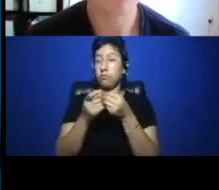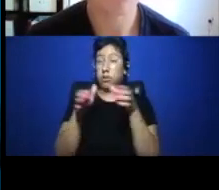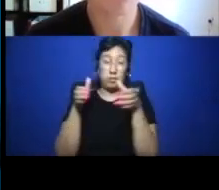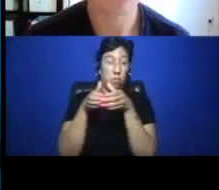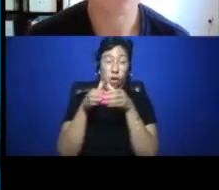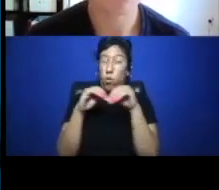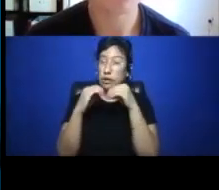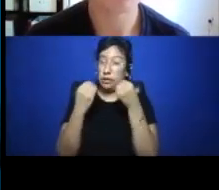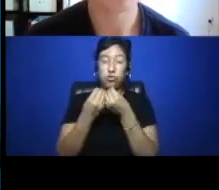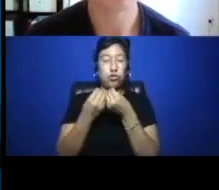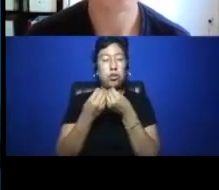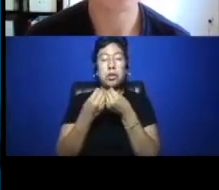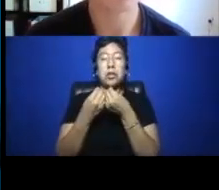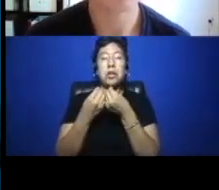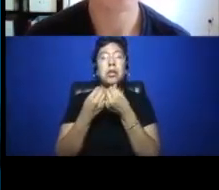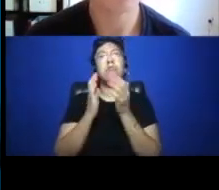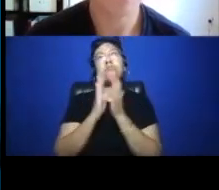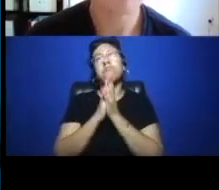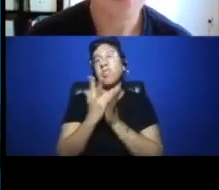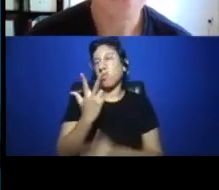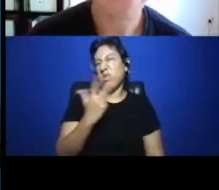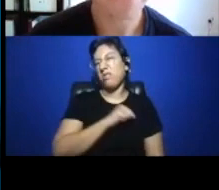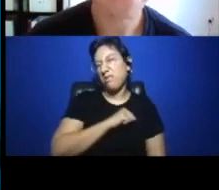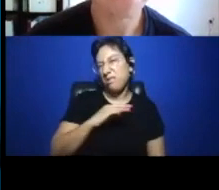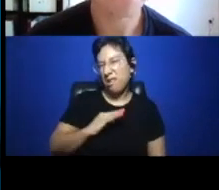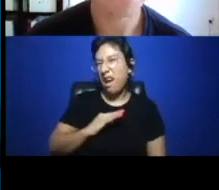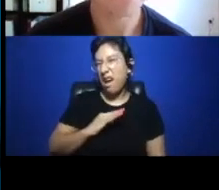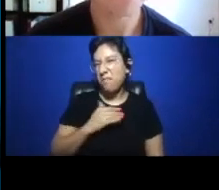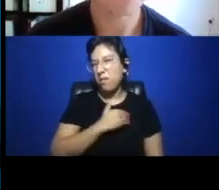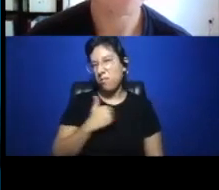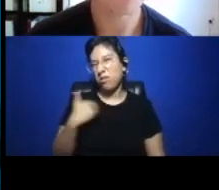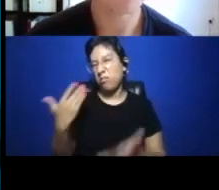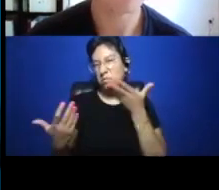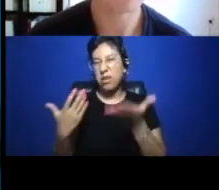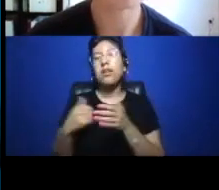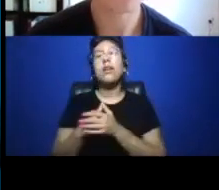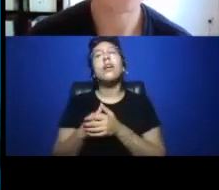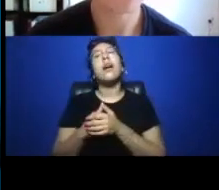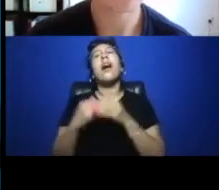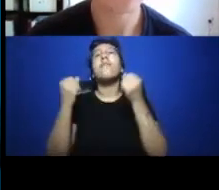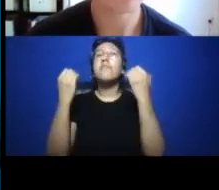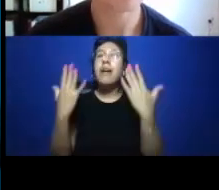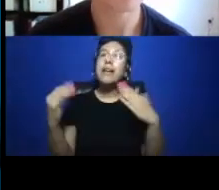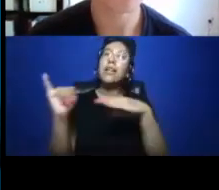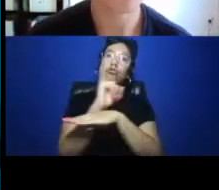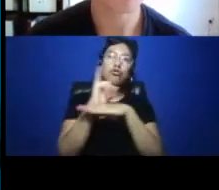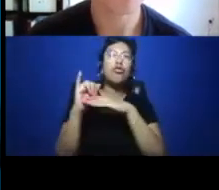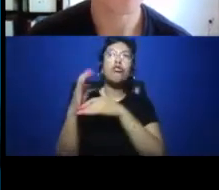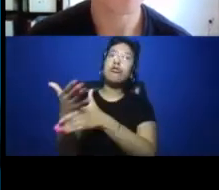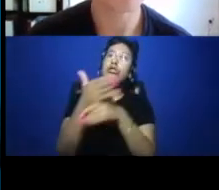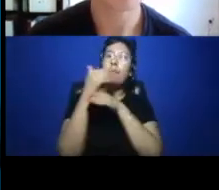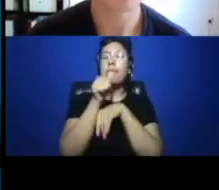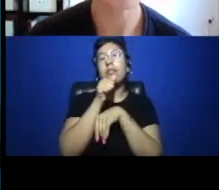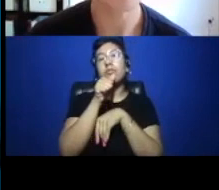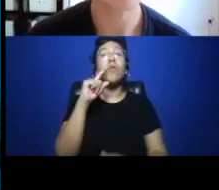pequeños, y a veces tres personal, pero tiene muchas personas que